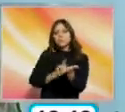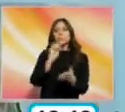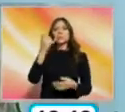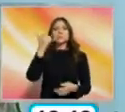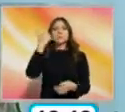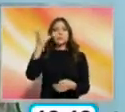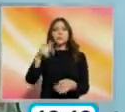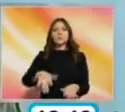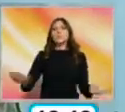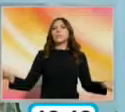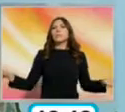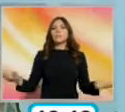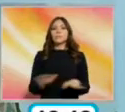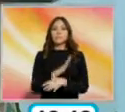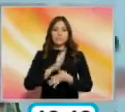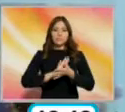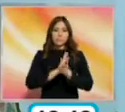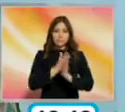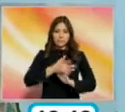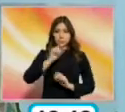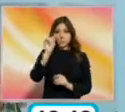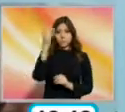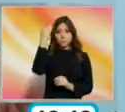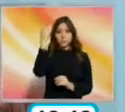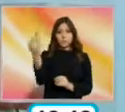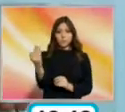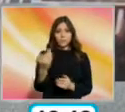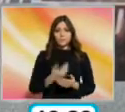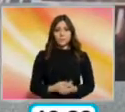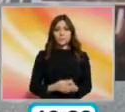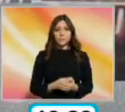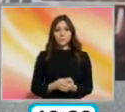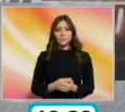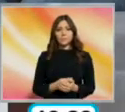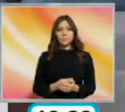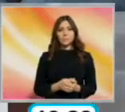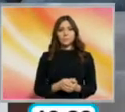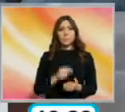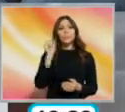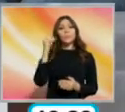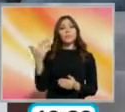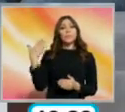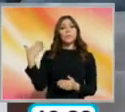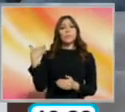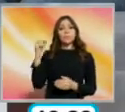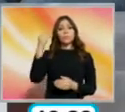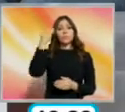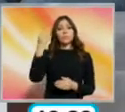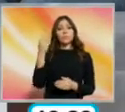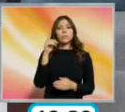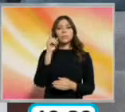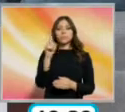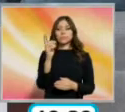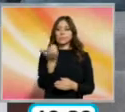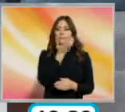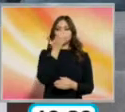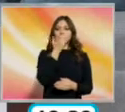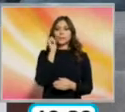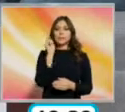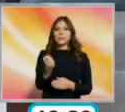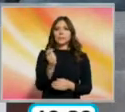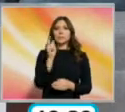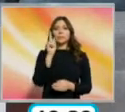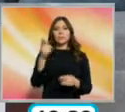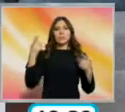cambiado radicalmente en muy poco tiempo. Es decir, hasta hace poco tiempo, una escena muy clásica de alguien que